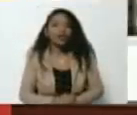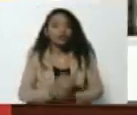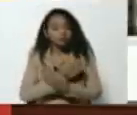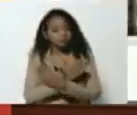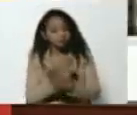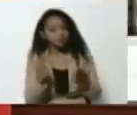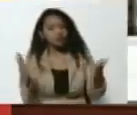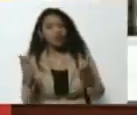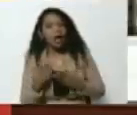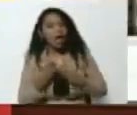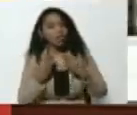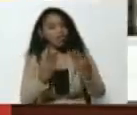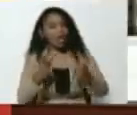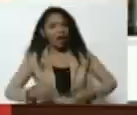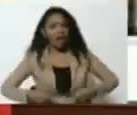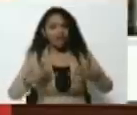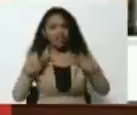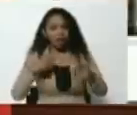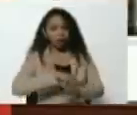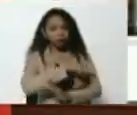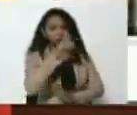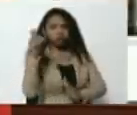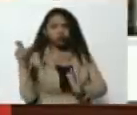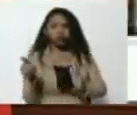dispuestos a dar nuestra vida entera,